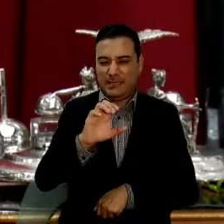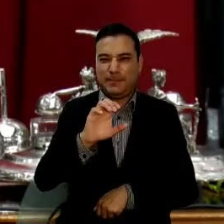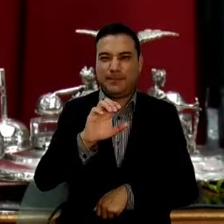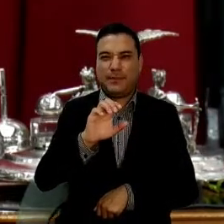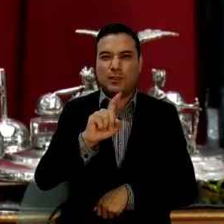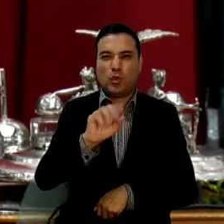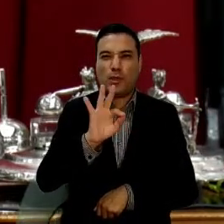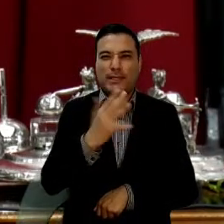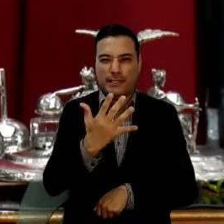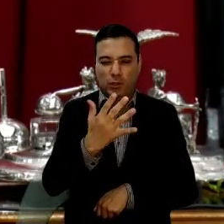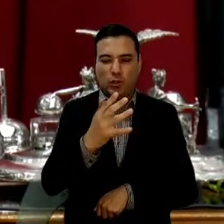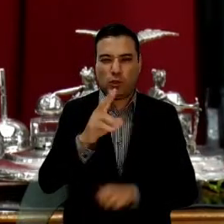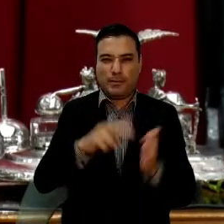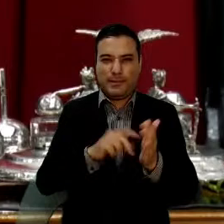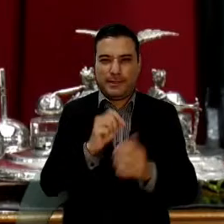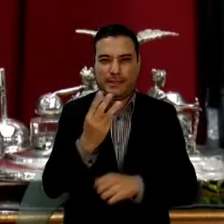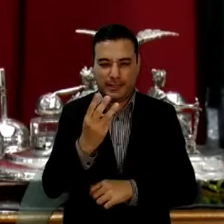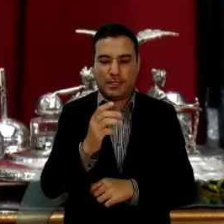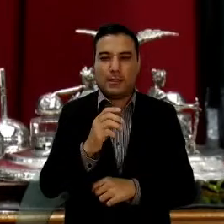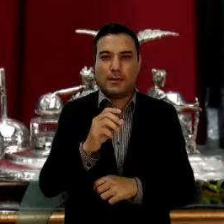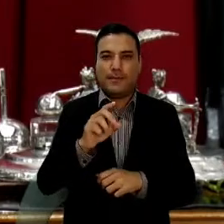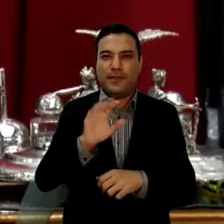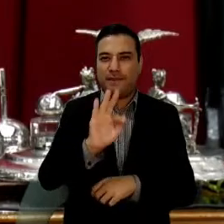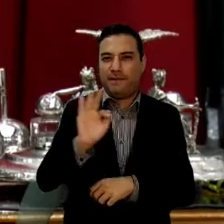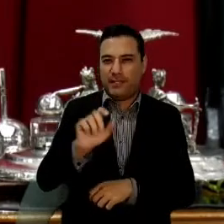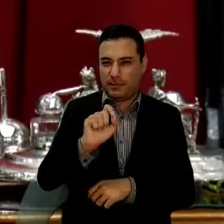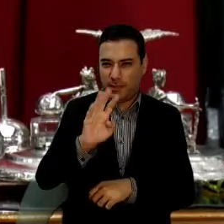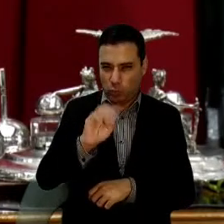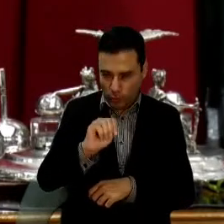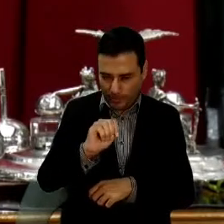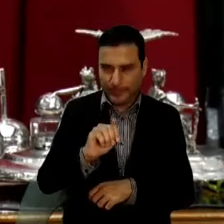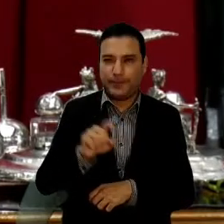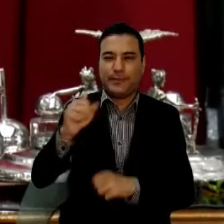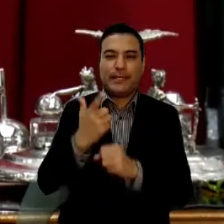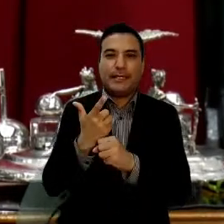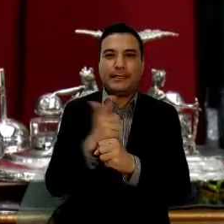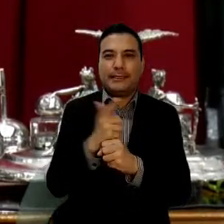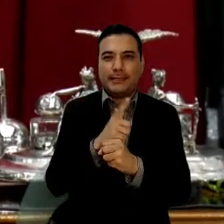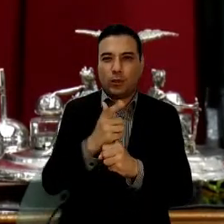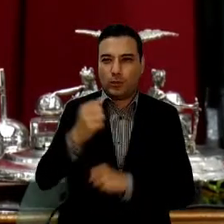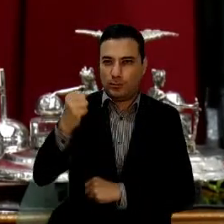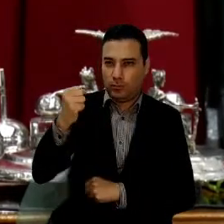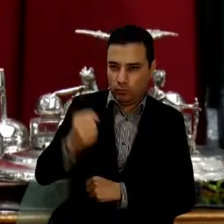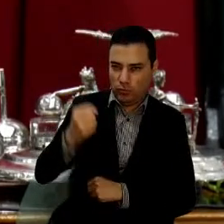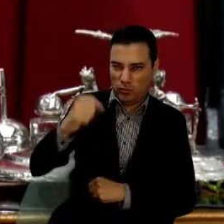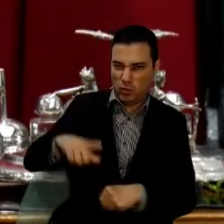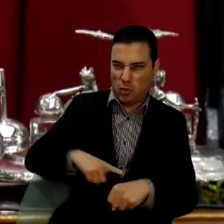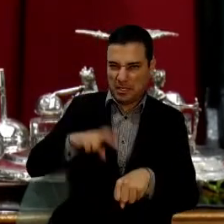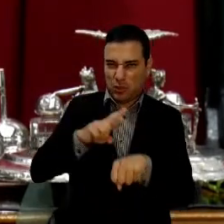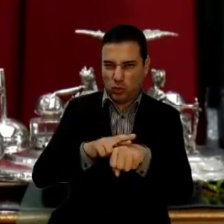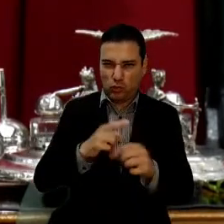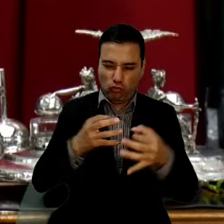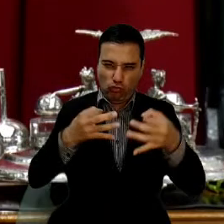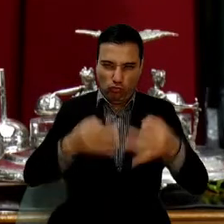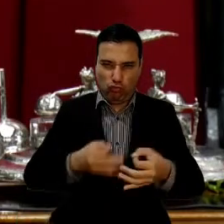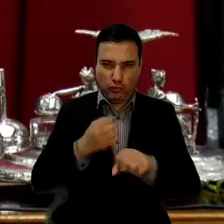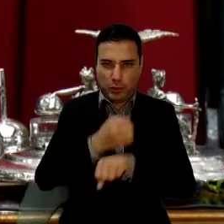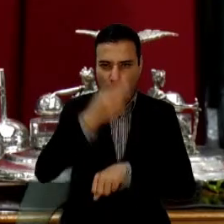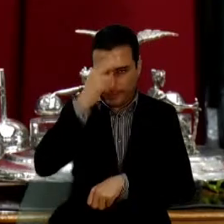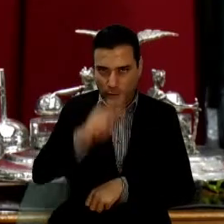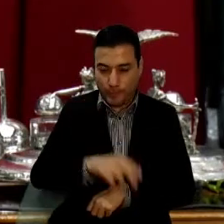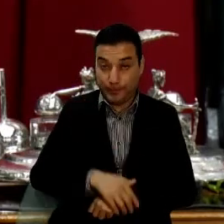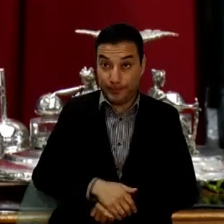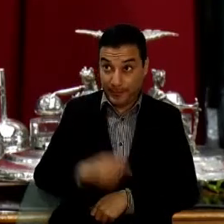145-2023, de fecha 29 de los corrientes, por instrucciones del licenciado Alfredo del Mazo Maza, gobernador constitucional del Estado de